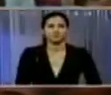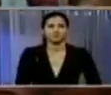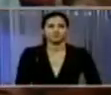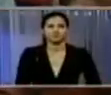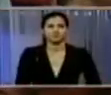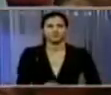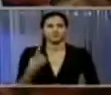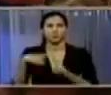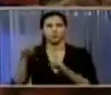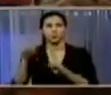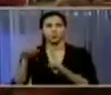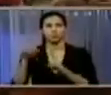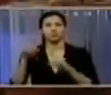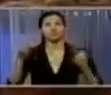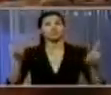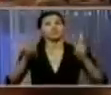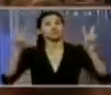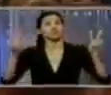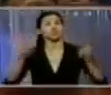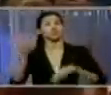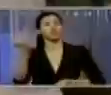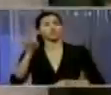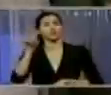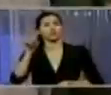otra victoria de Venezuela, Silvia.